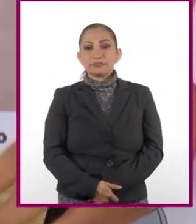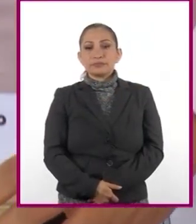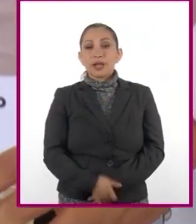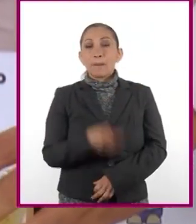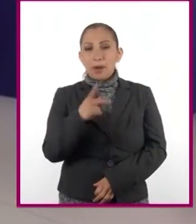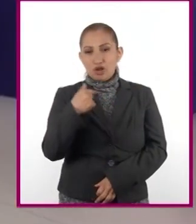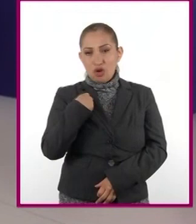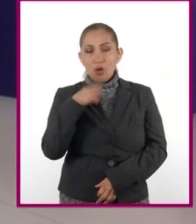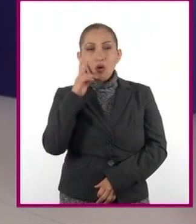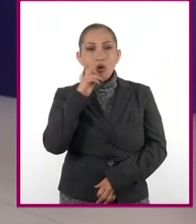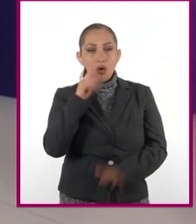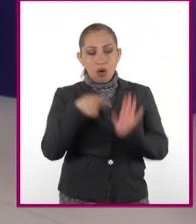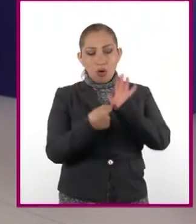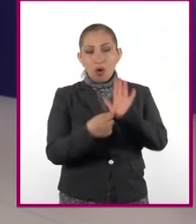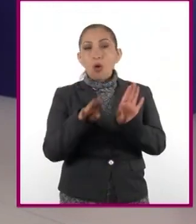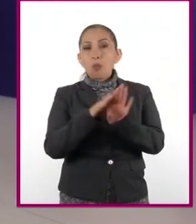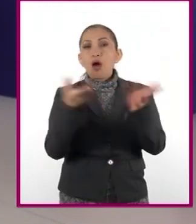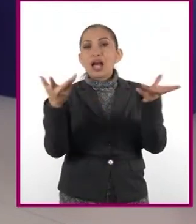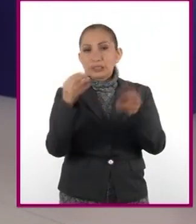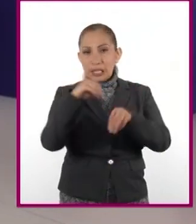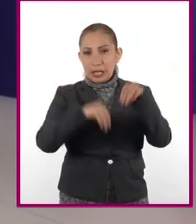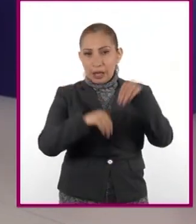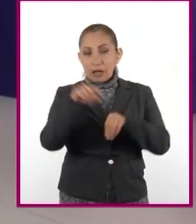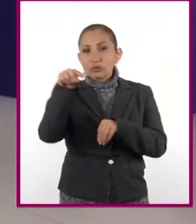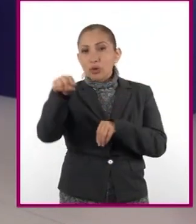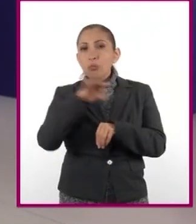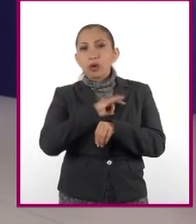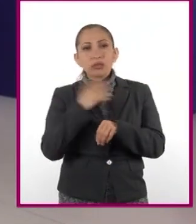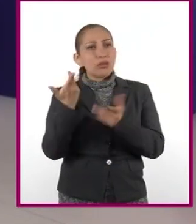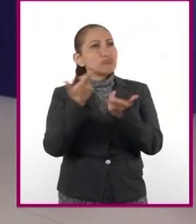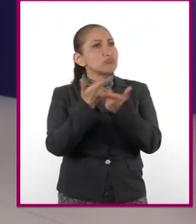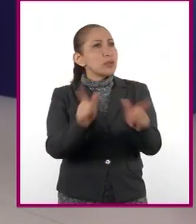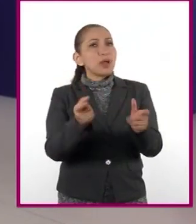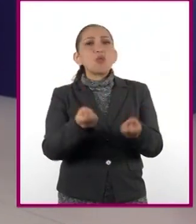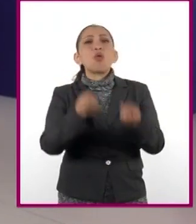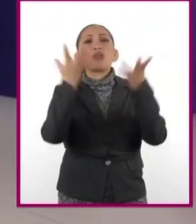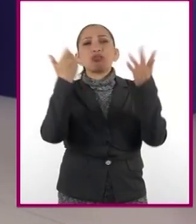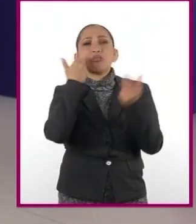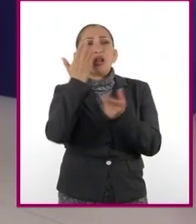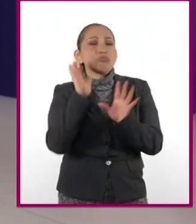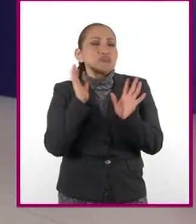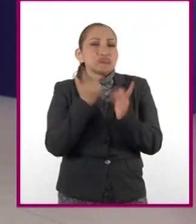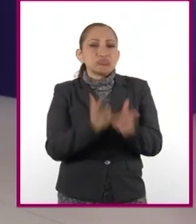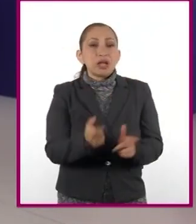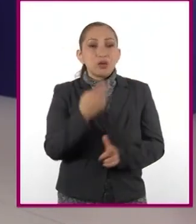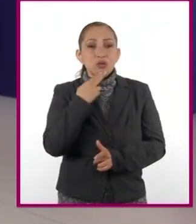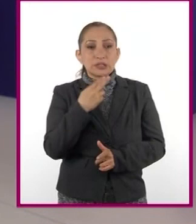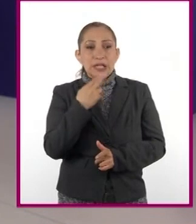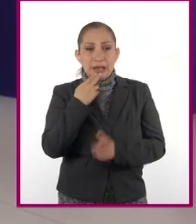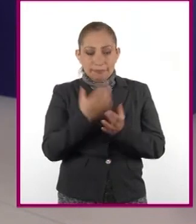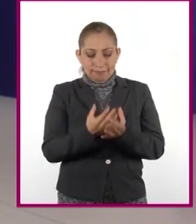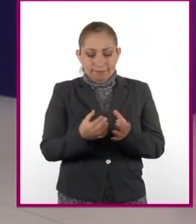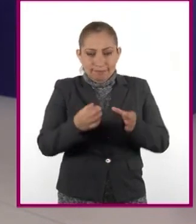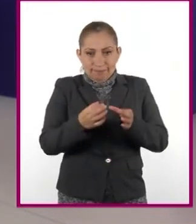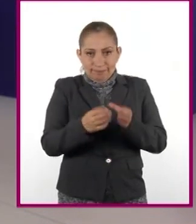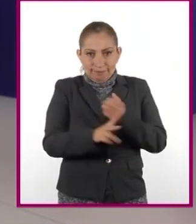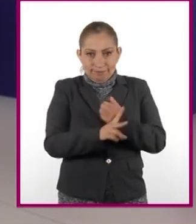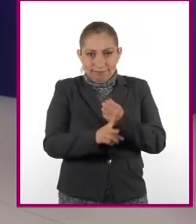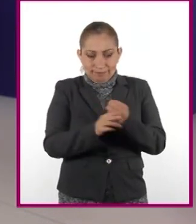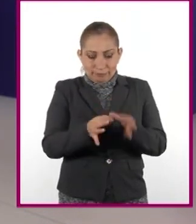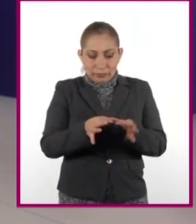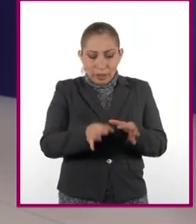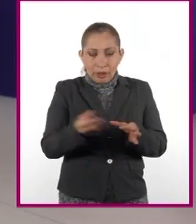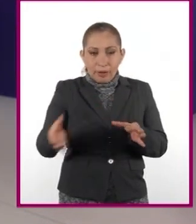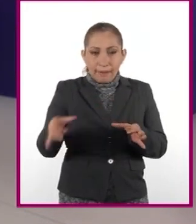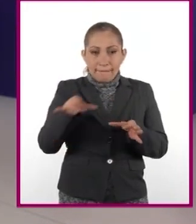pero yo les voy a mostrar cómo hacerlo. Ustedes pueden hacer la cantidad que quieran, ¿sale? Vamos a utilizar este recipiente en el que vamos